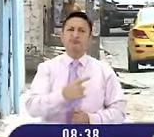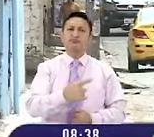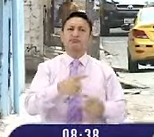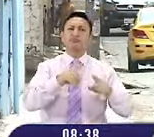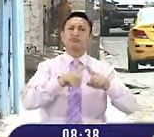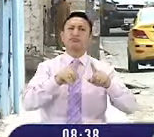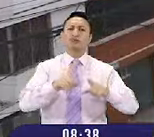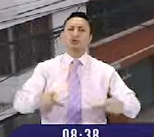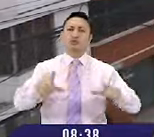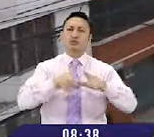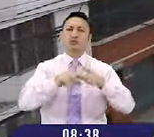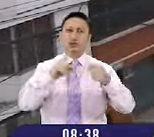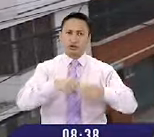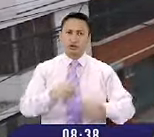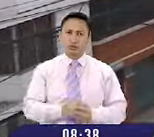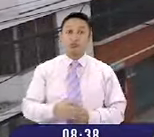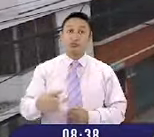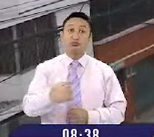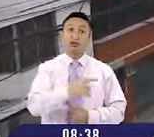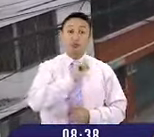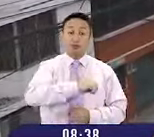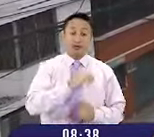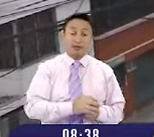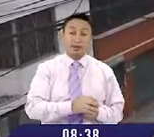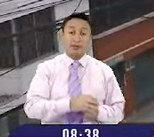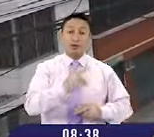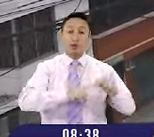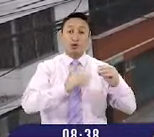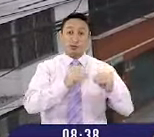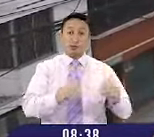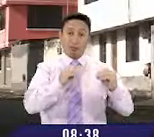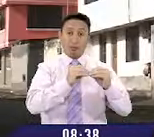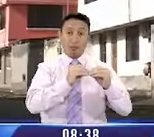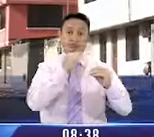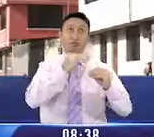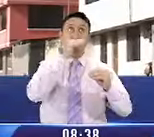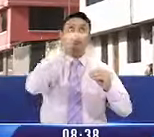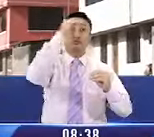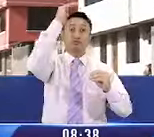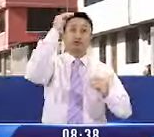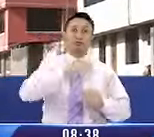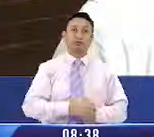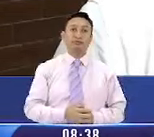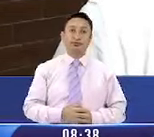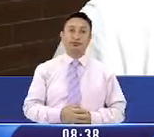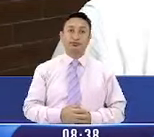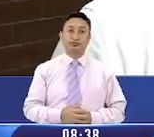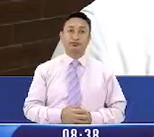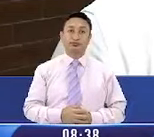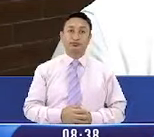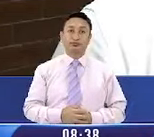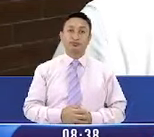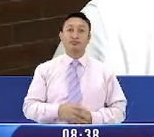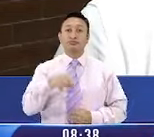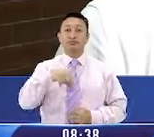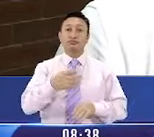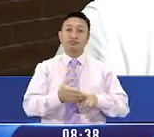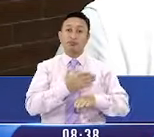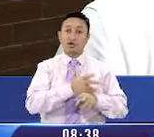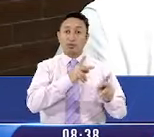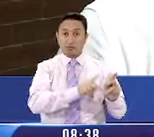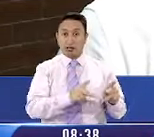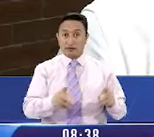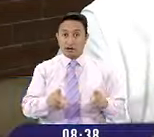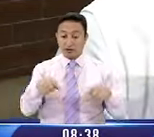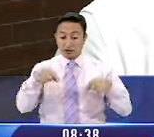capital que podrán incrementar el número de pisos de sus edificaciones para su construcción bueno las zonas planificadas son las que están dentro de